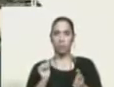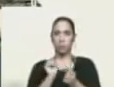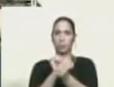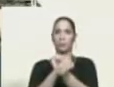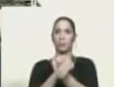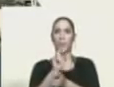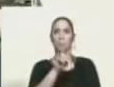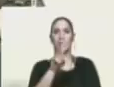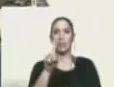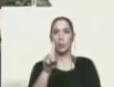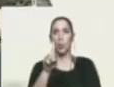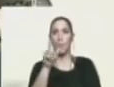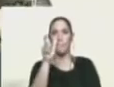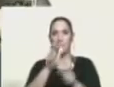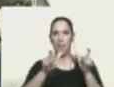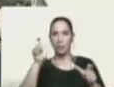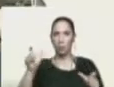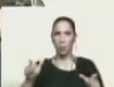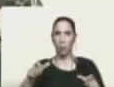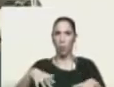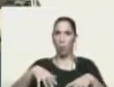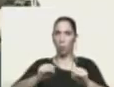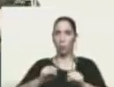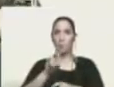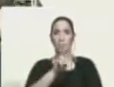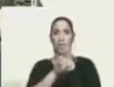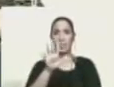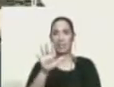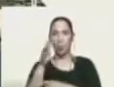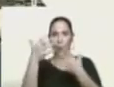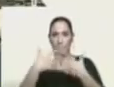21 personas y la ocupación de 25 empresas.